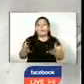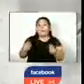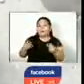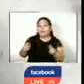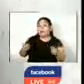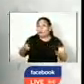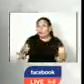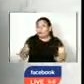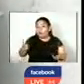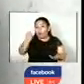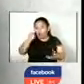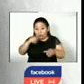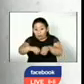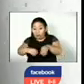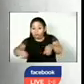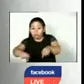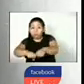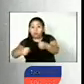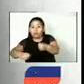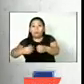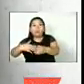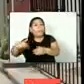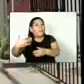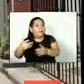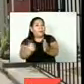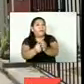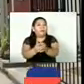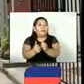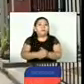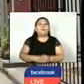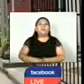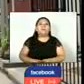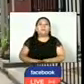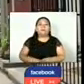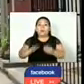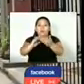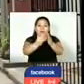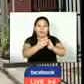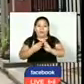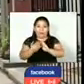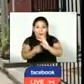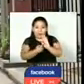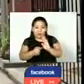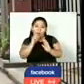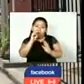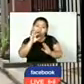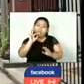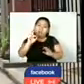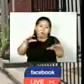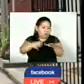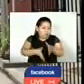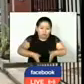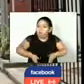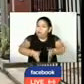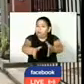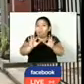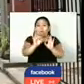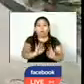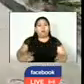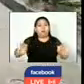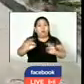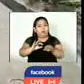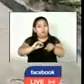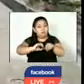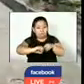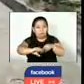entonces hay daño en la tubería y más allá nos afecta mientras tanto los habitantes piden que mejor se repare toda la calle del pasaje lo más